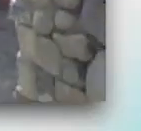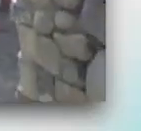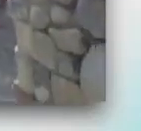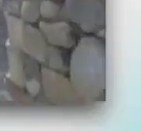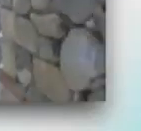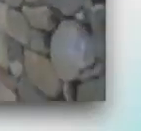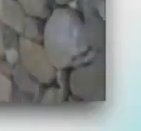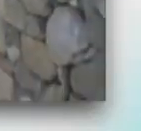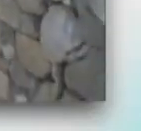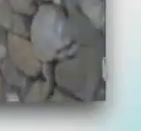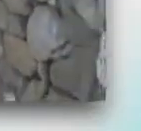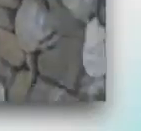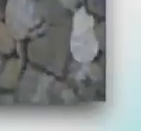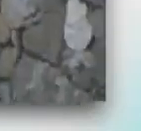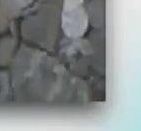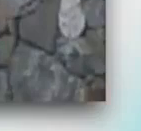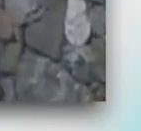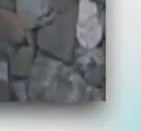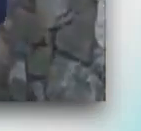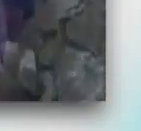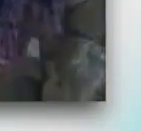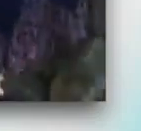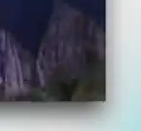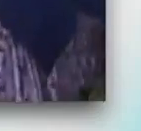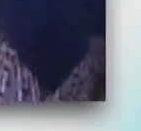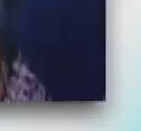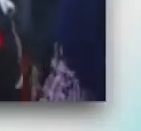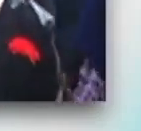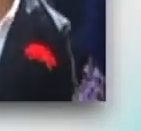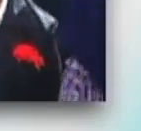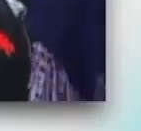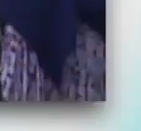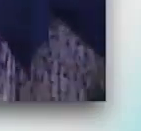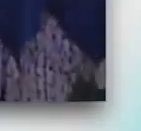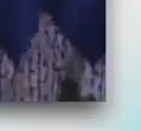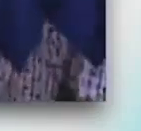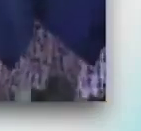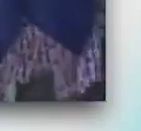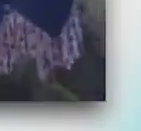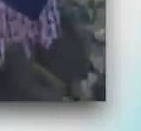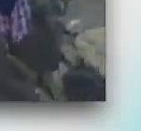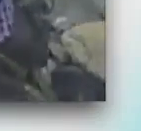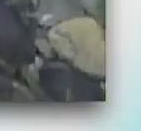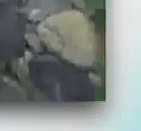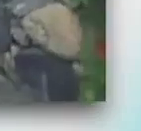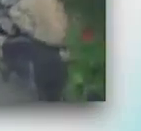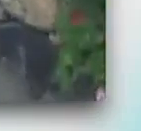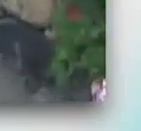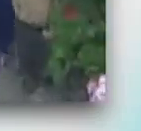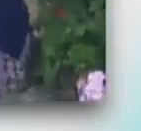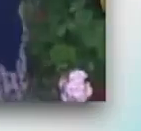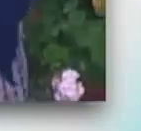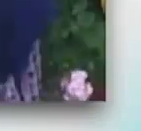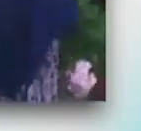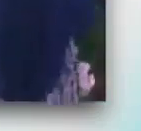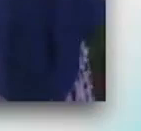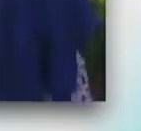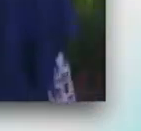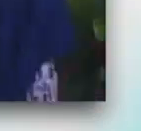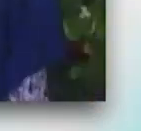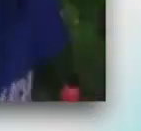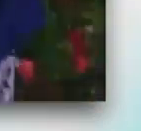trajinar. Van enfilados al cerro, caseríos que visitar, y en San Rafael, pueblo